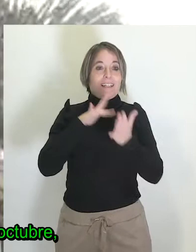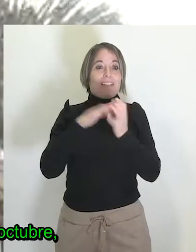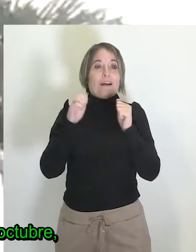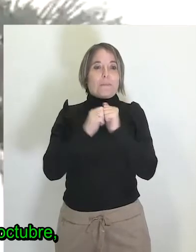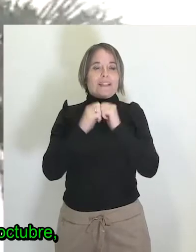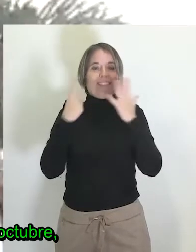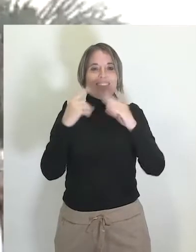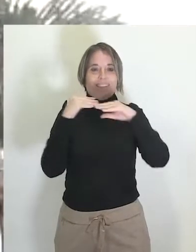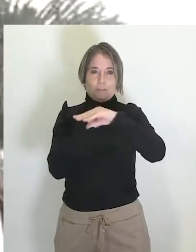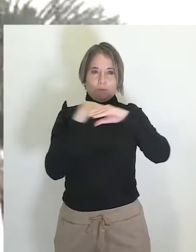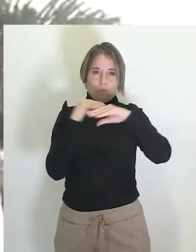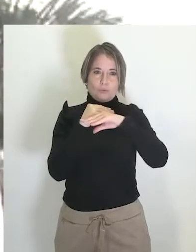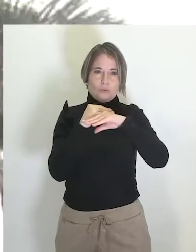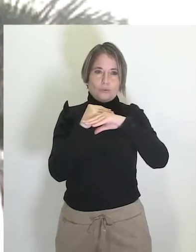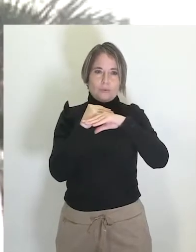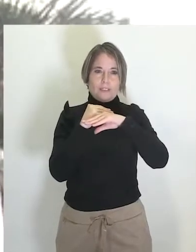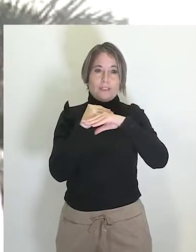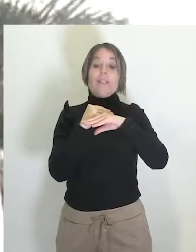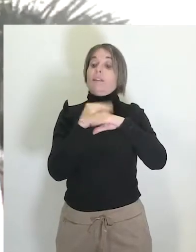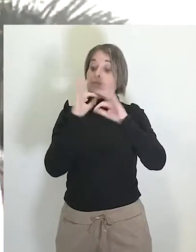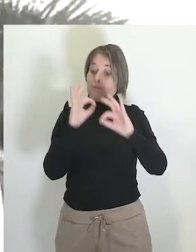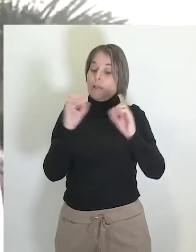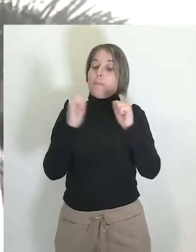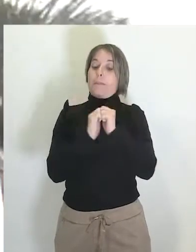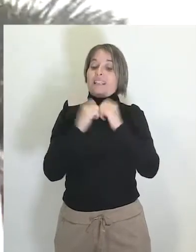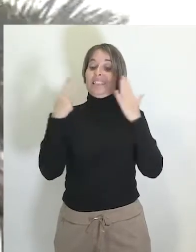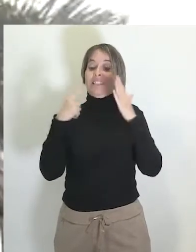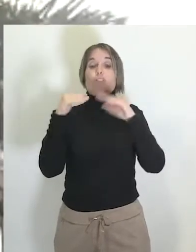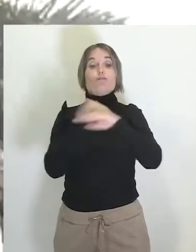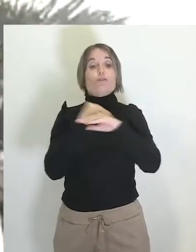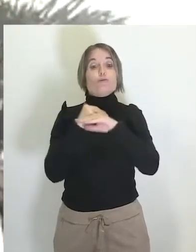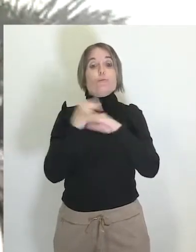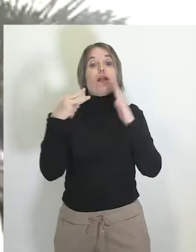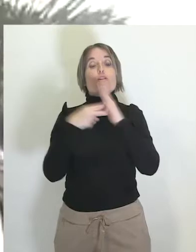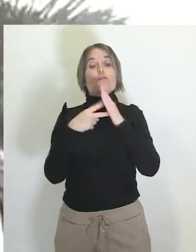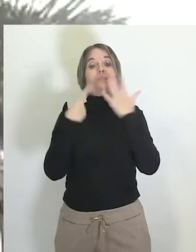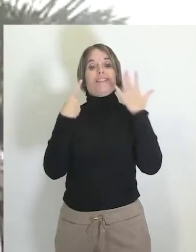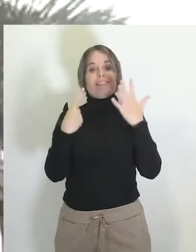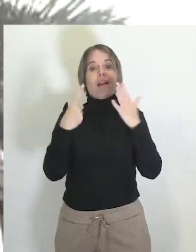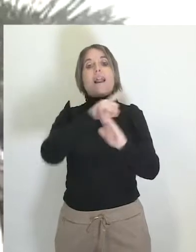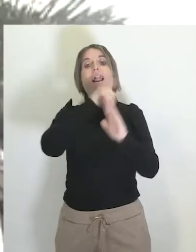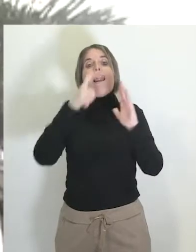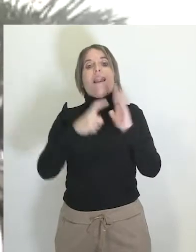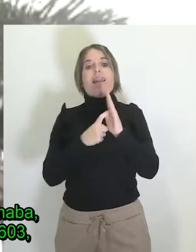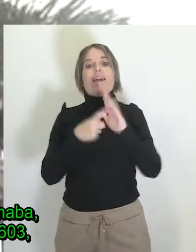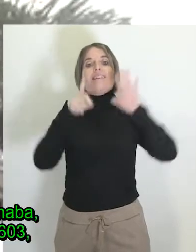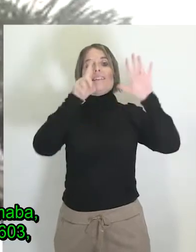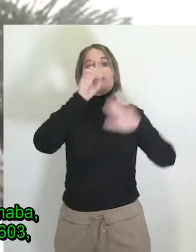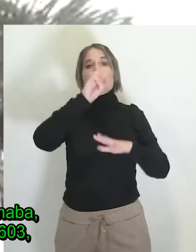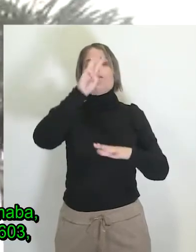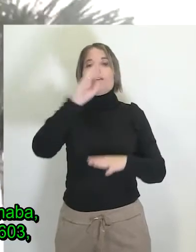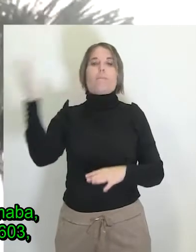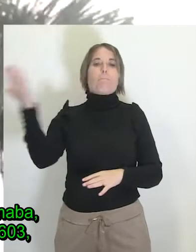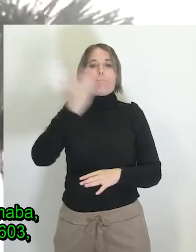es un 26 de octubre, y un 26 de octubre de 2006 fue que se aprobó la ley 603, la ley